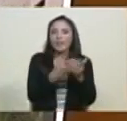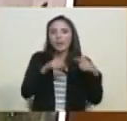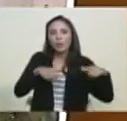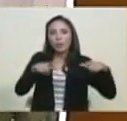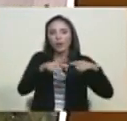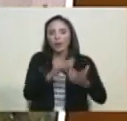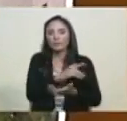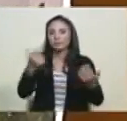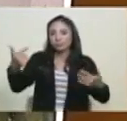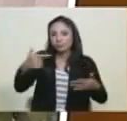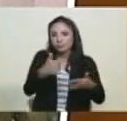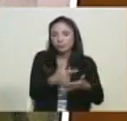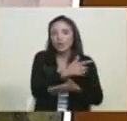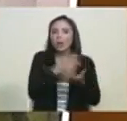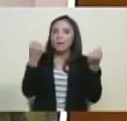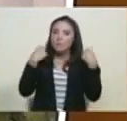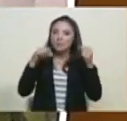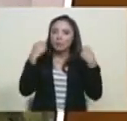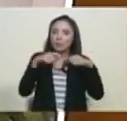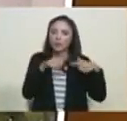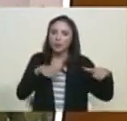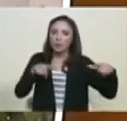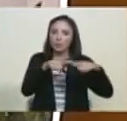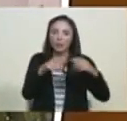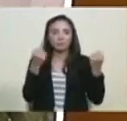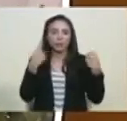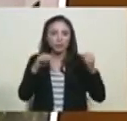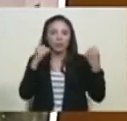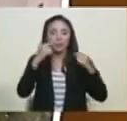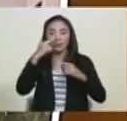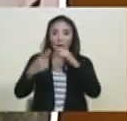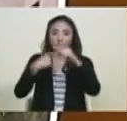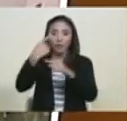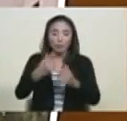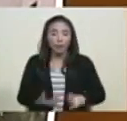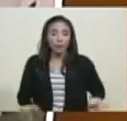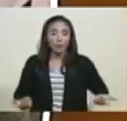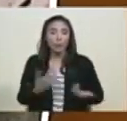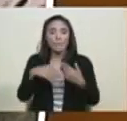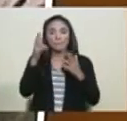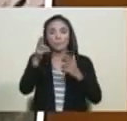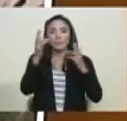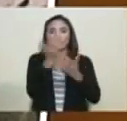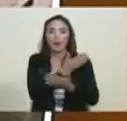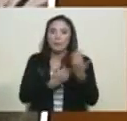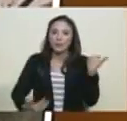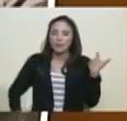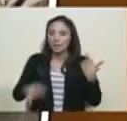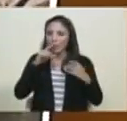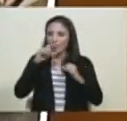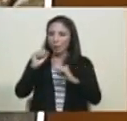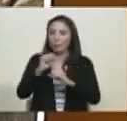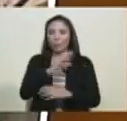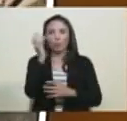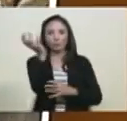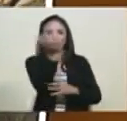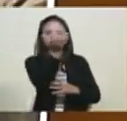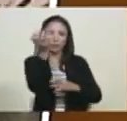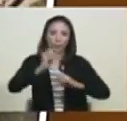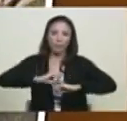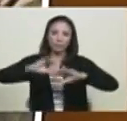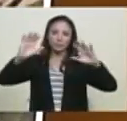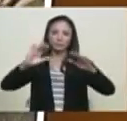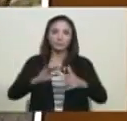Atalanta para su entrenamiento en Chinácota, para asesinar al presidente venezolano. Este es el oficial